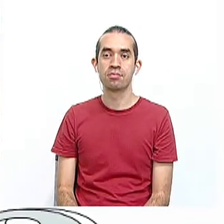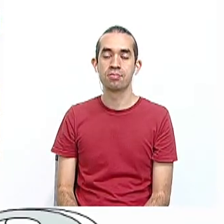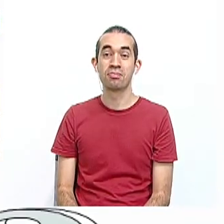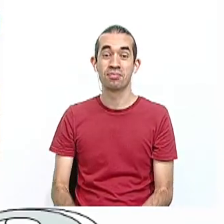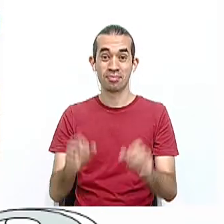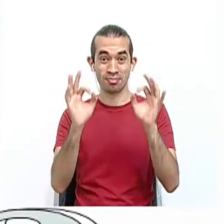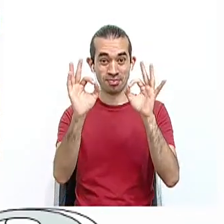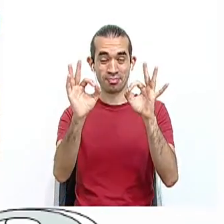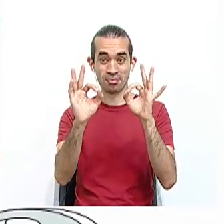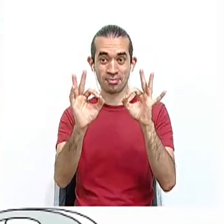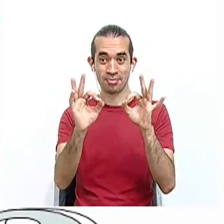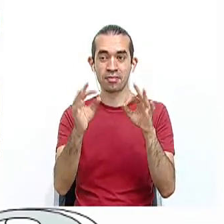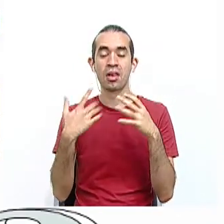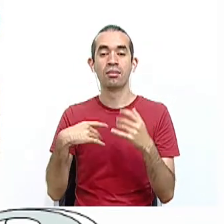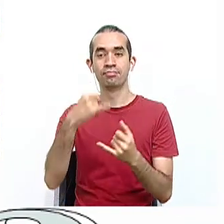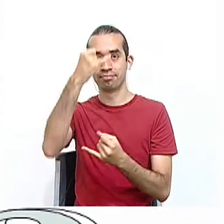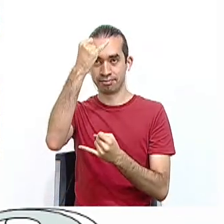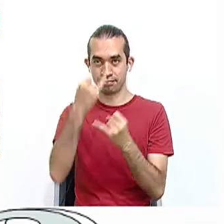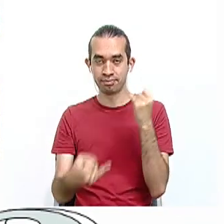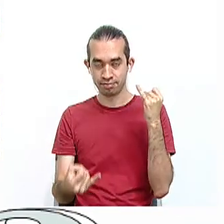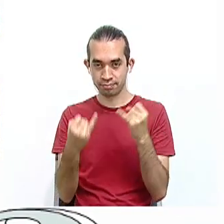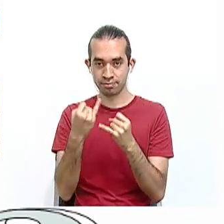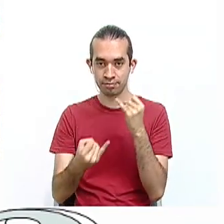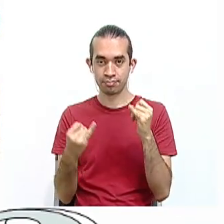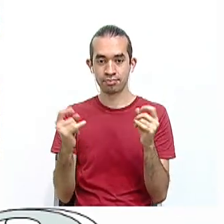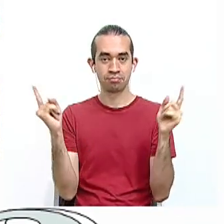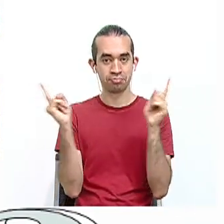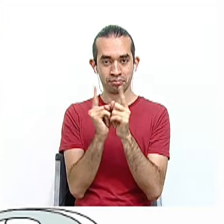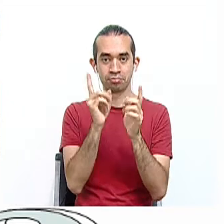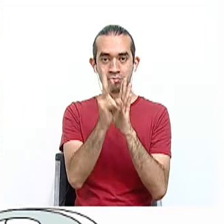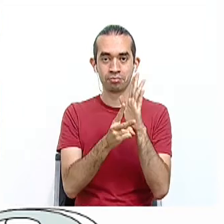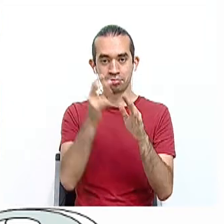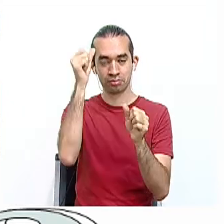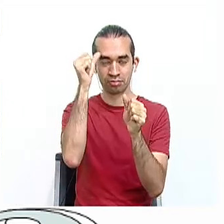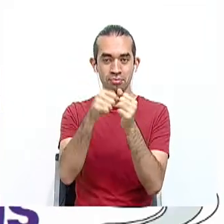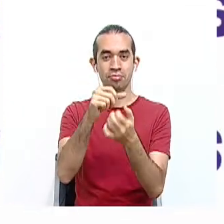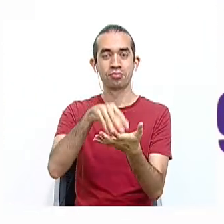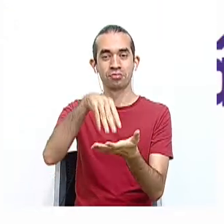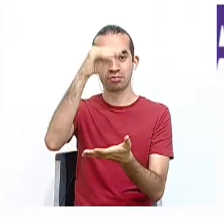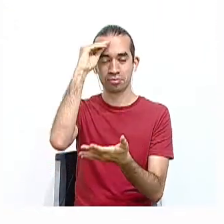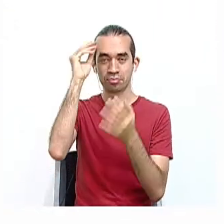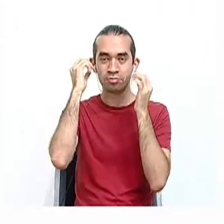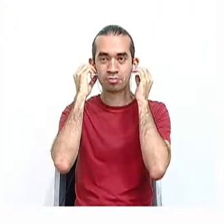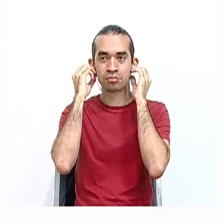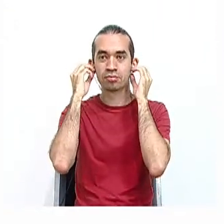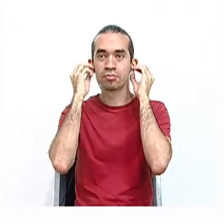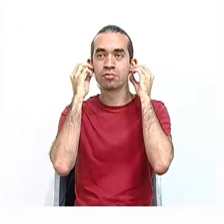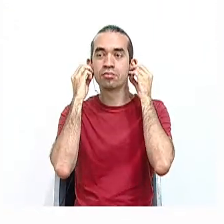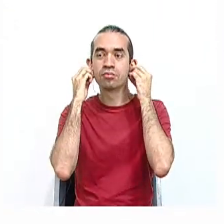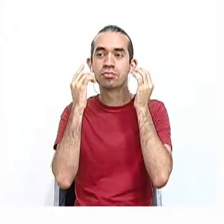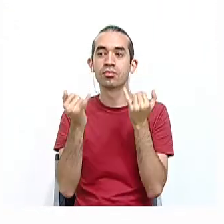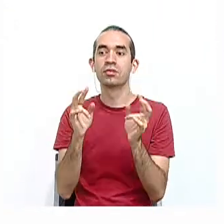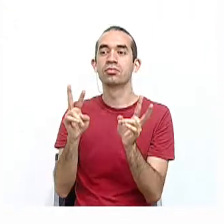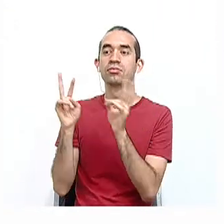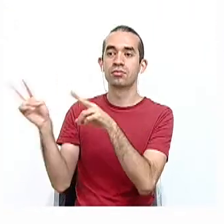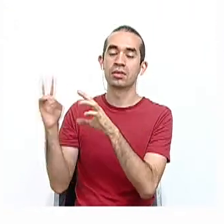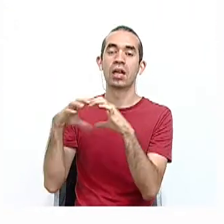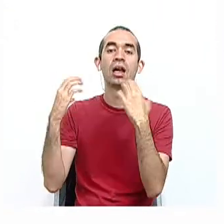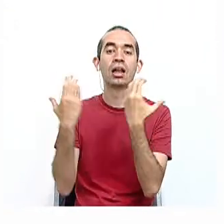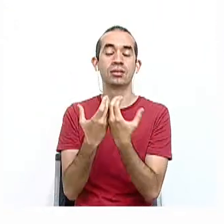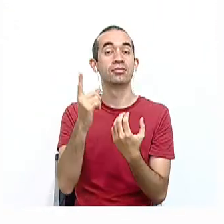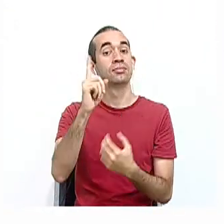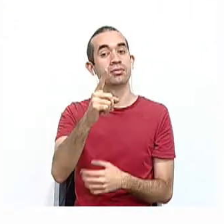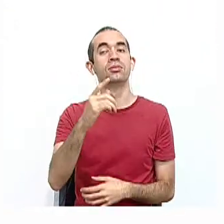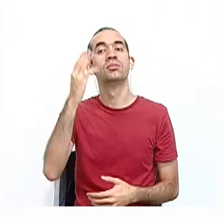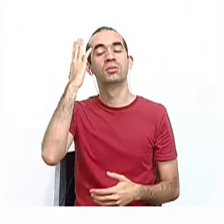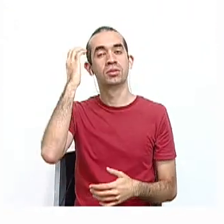Listo, hemos finalizado nuestra cápsula de Recordando lo Aprendido. Volvamos a la clase, claro,